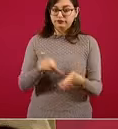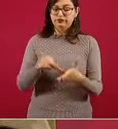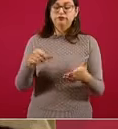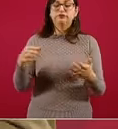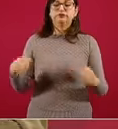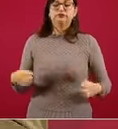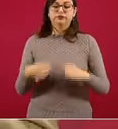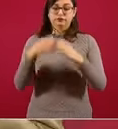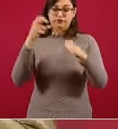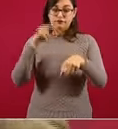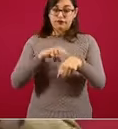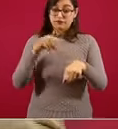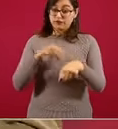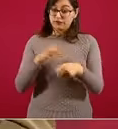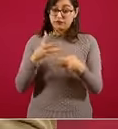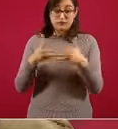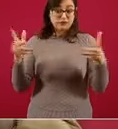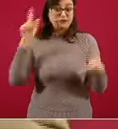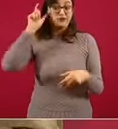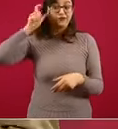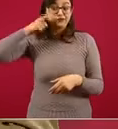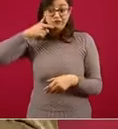Médicas, pues tienen un centro muy activo,